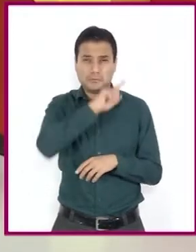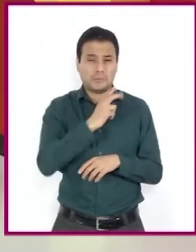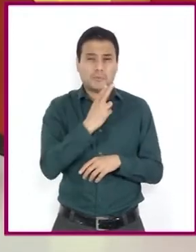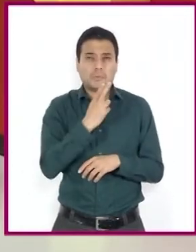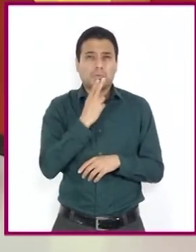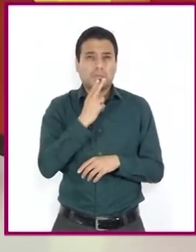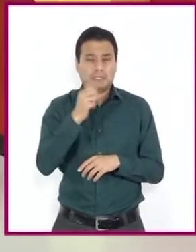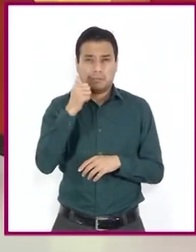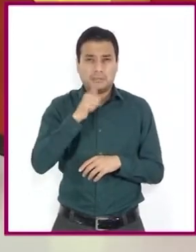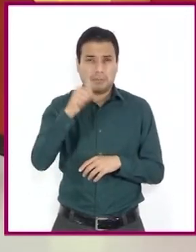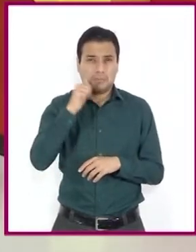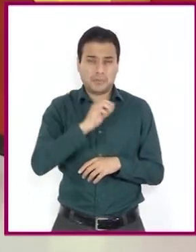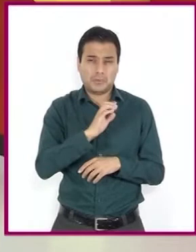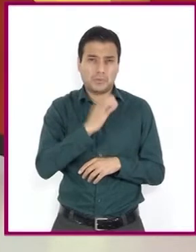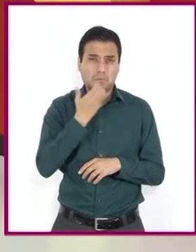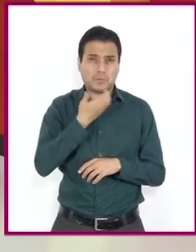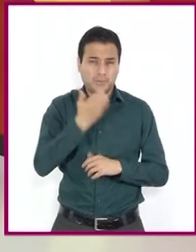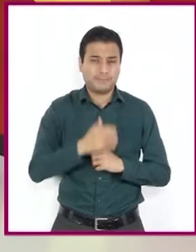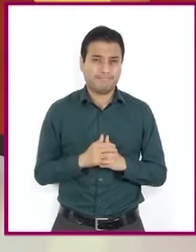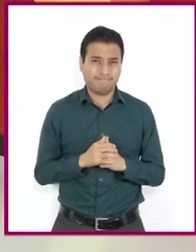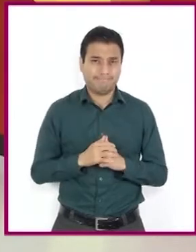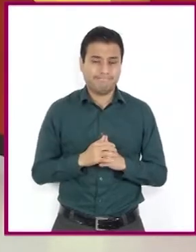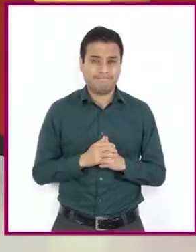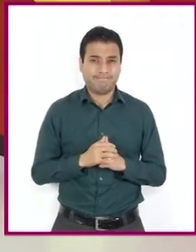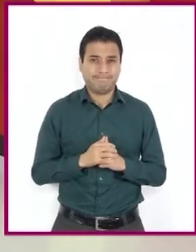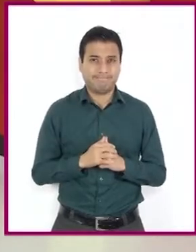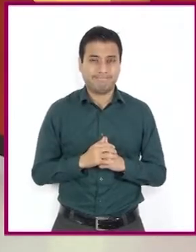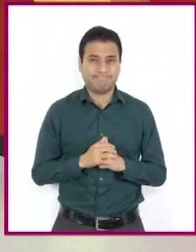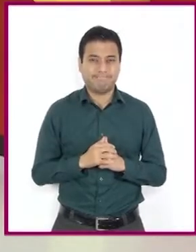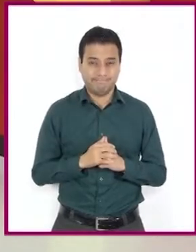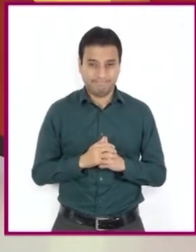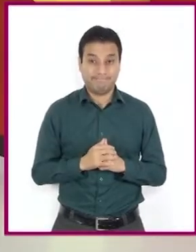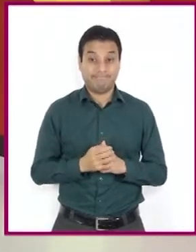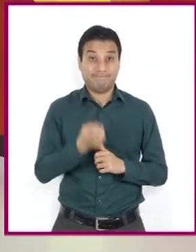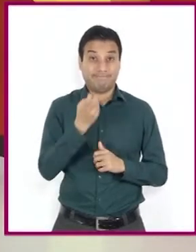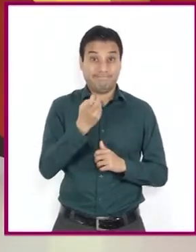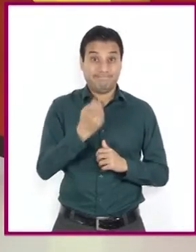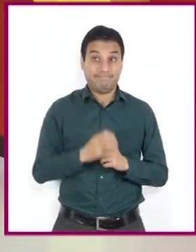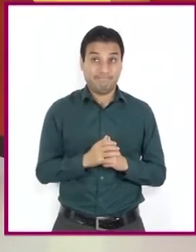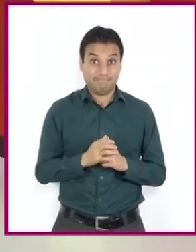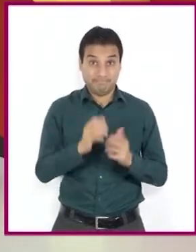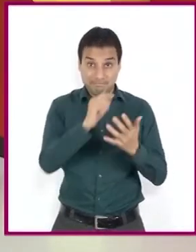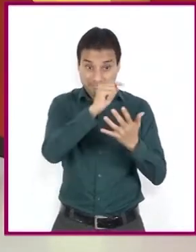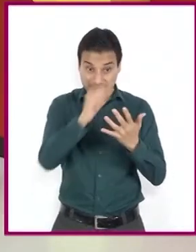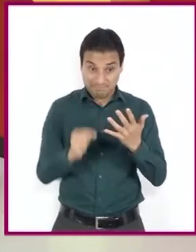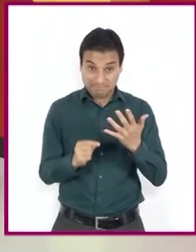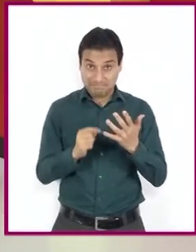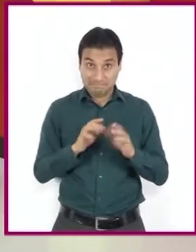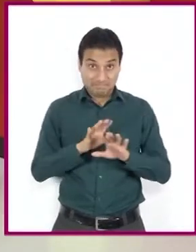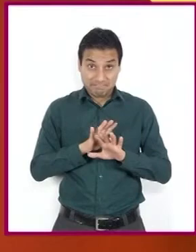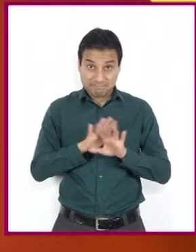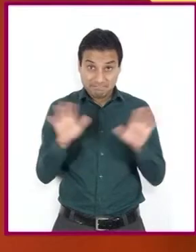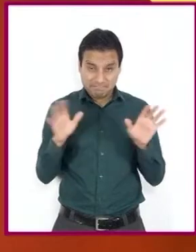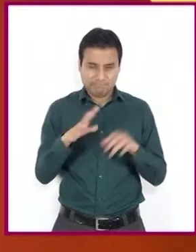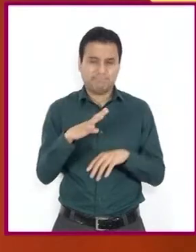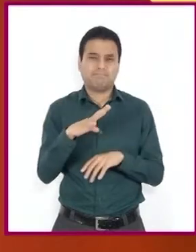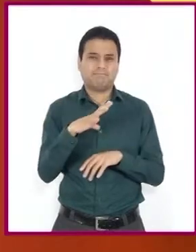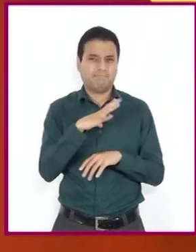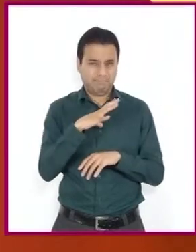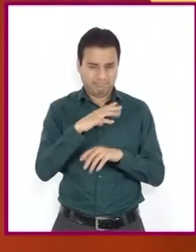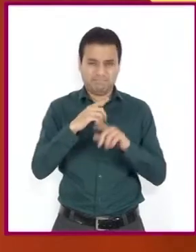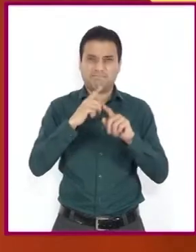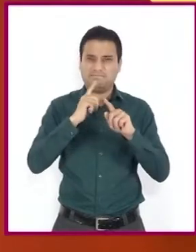lo que hacen para que podamos expresarnos. Y estos no son todos. Existen algunos